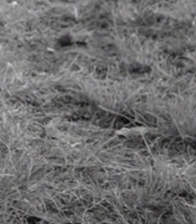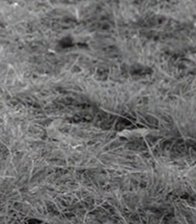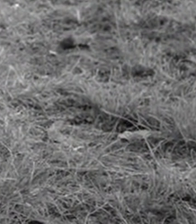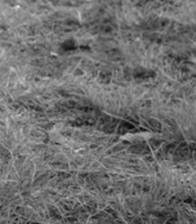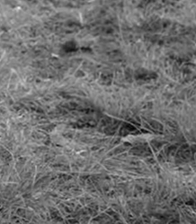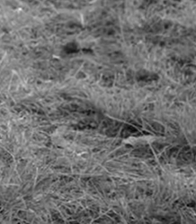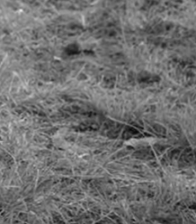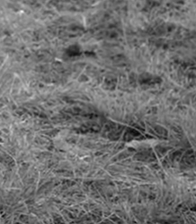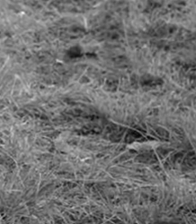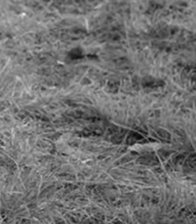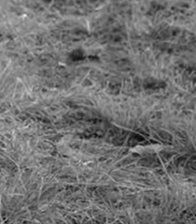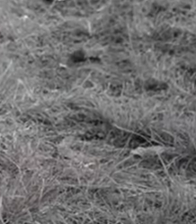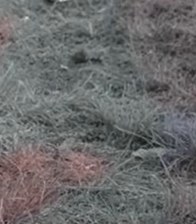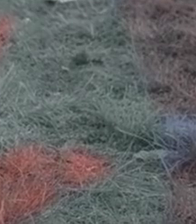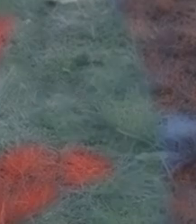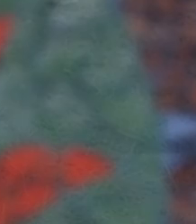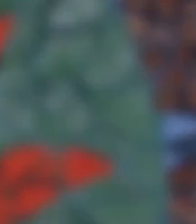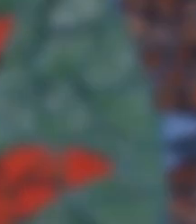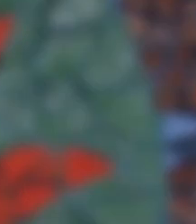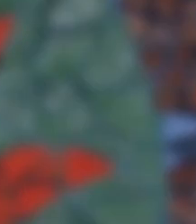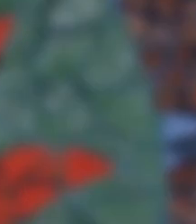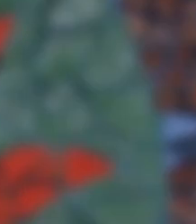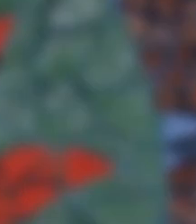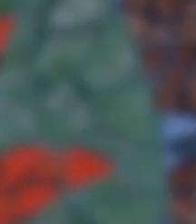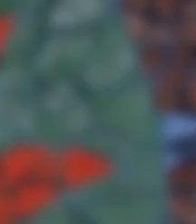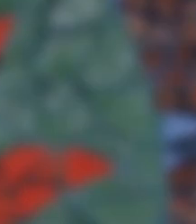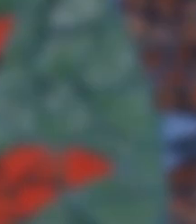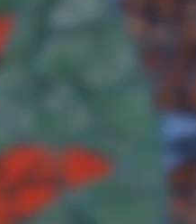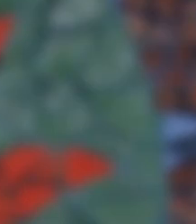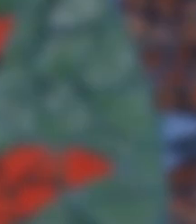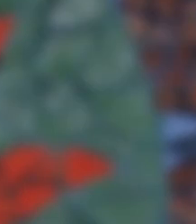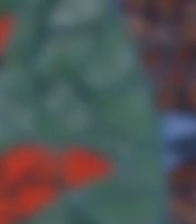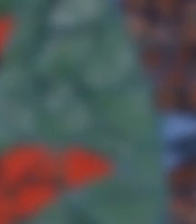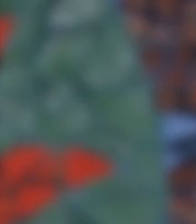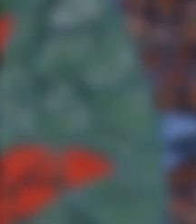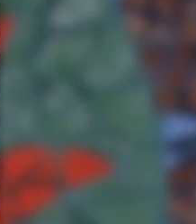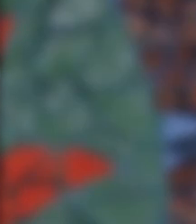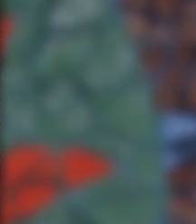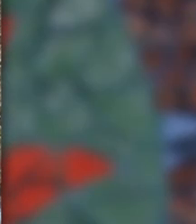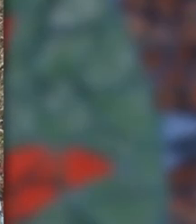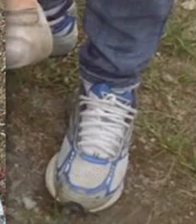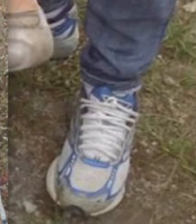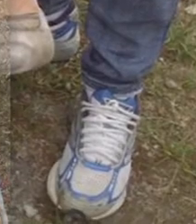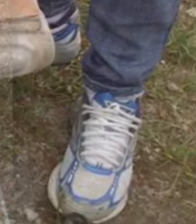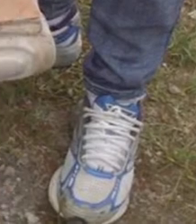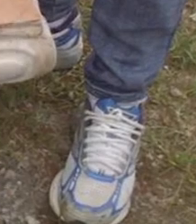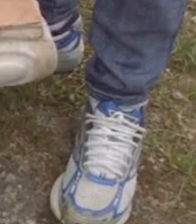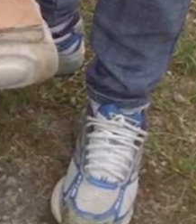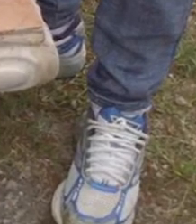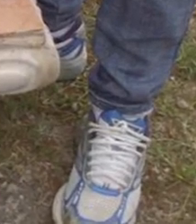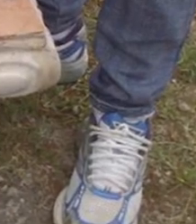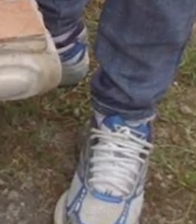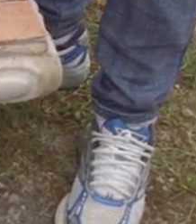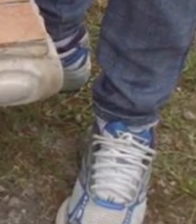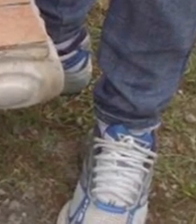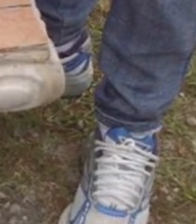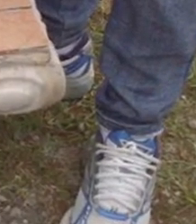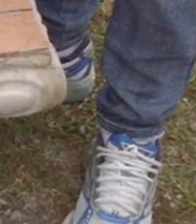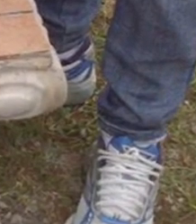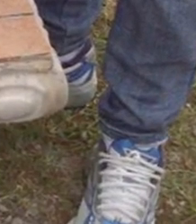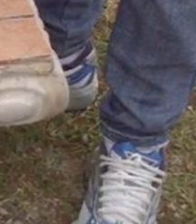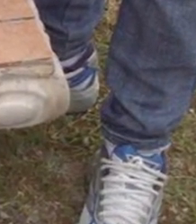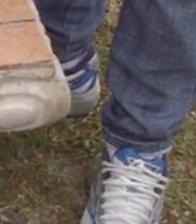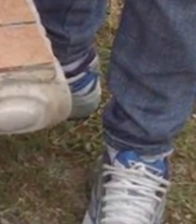cómo mostrar las imágenes femeninas con mariposas, que es un símbolo de la metamorfosis.